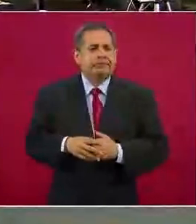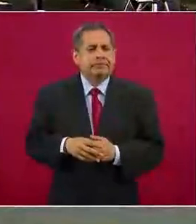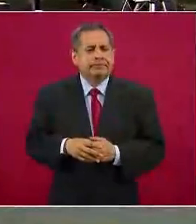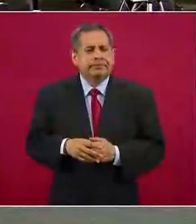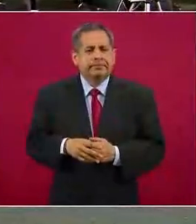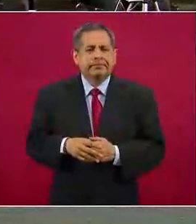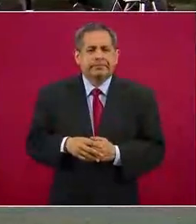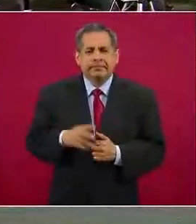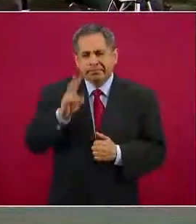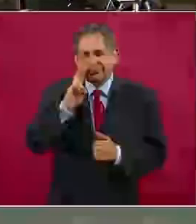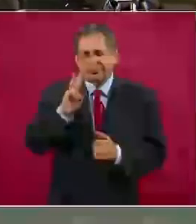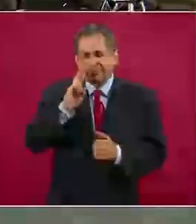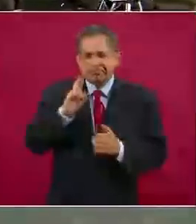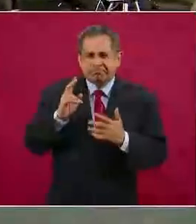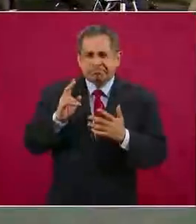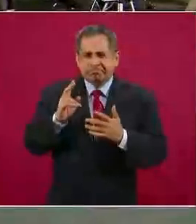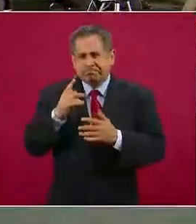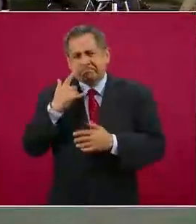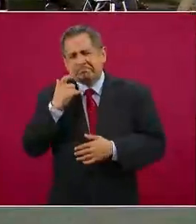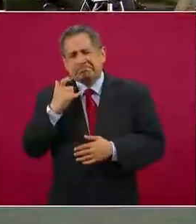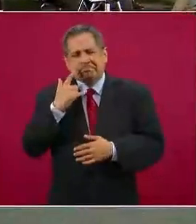un ensayo,